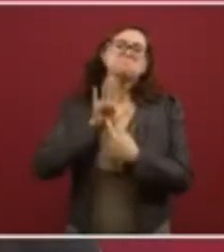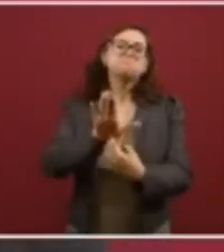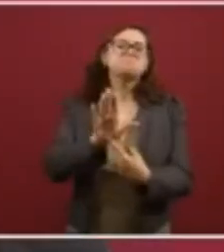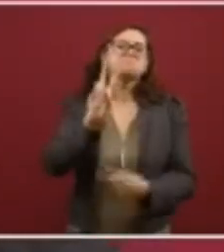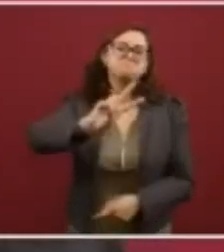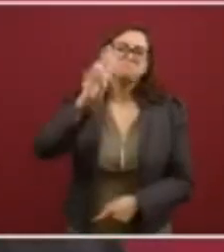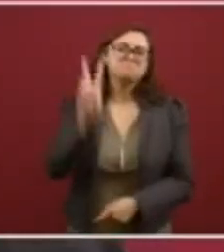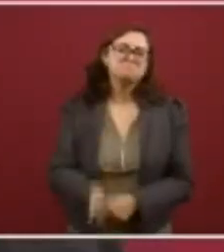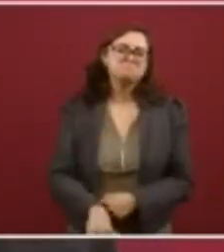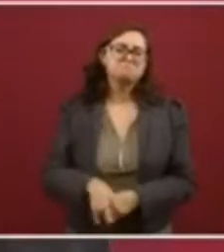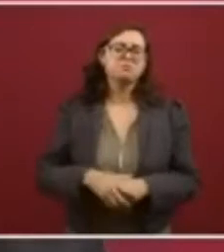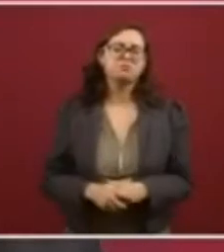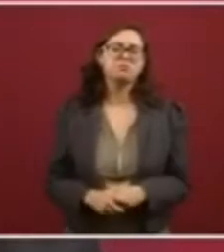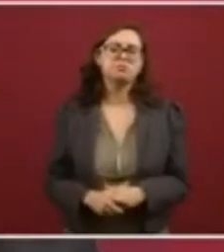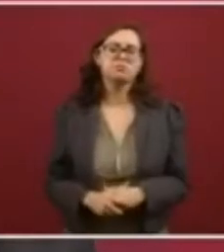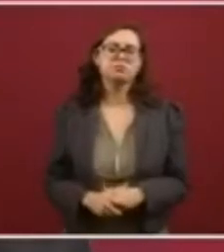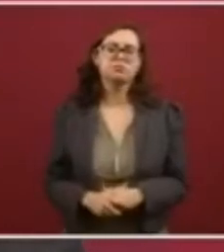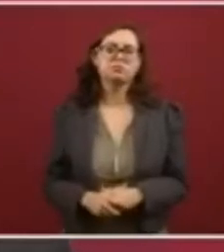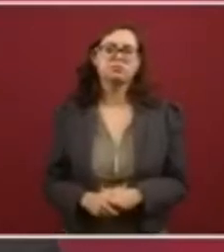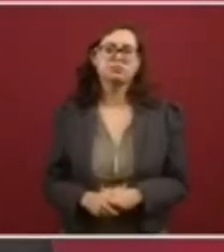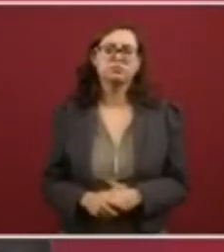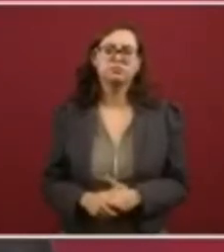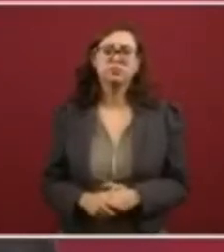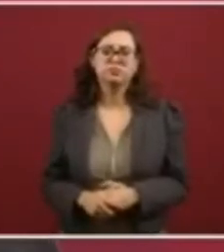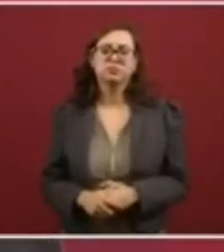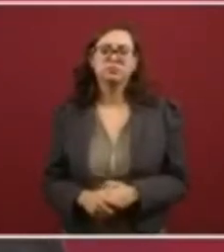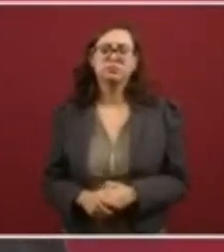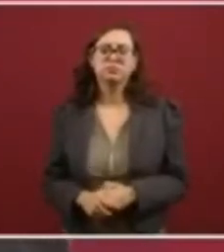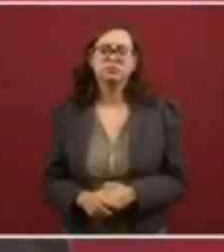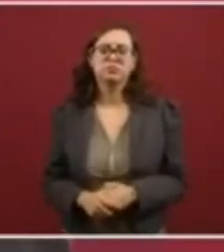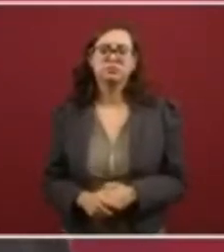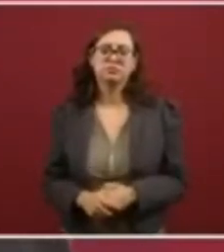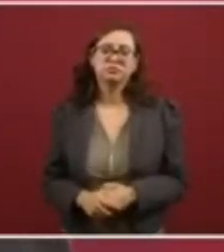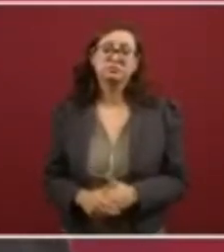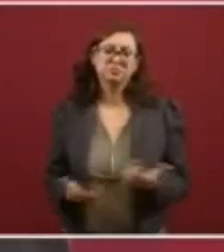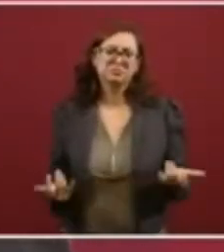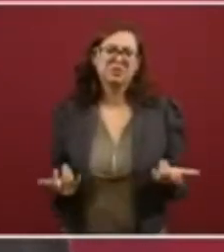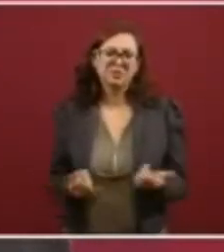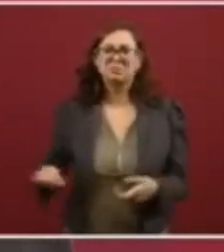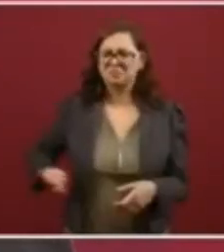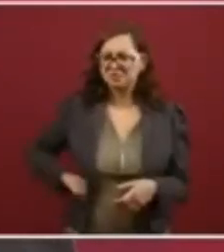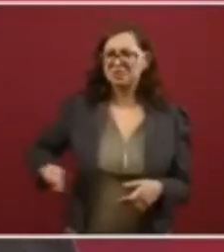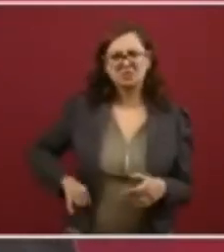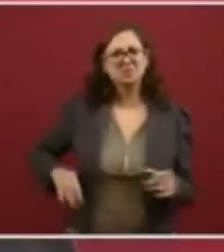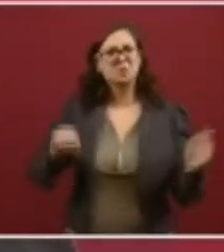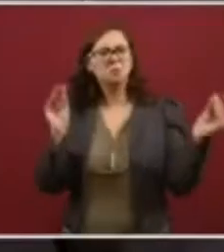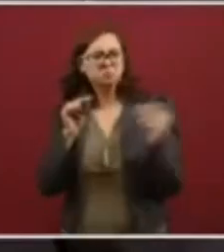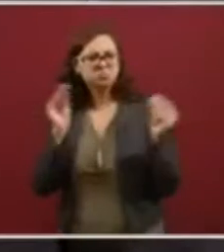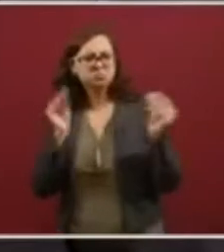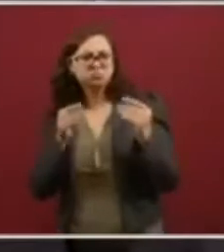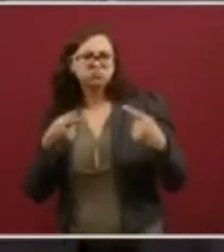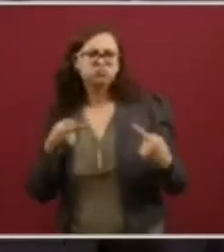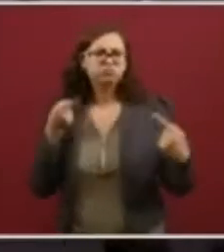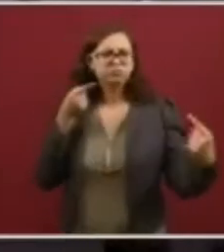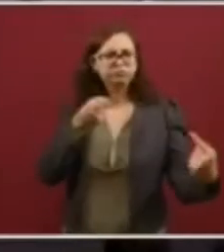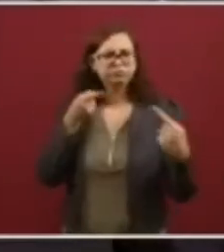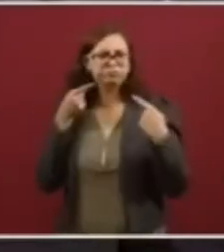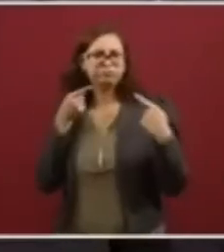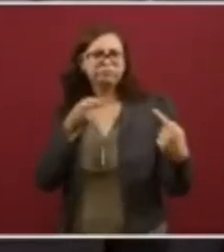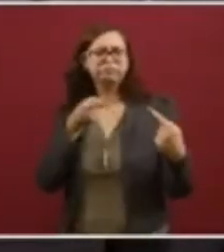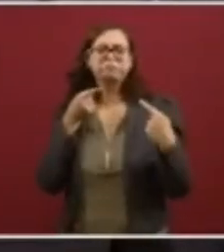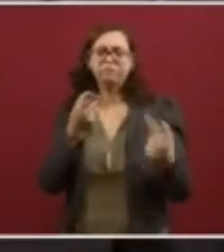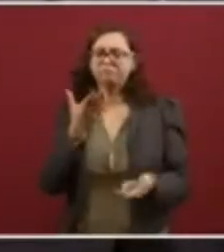y también, que es muy interesante, polemizar, debatir sobre estos temas. Por ejemplo, esto